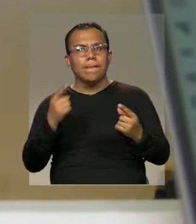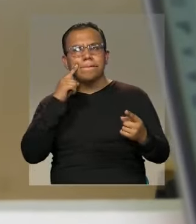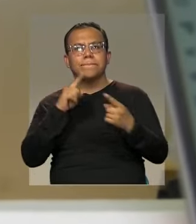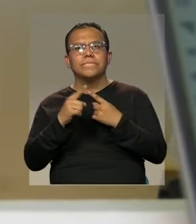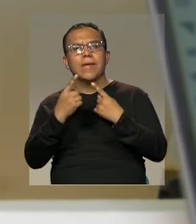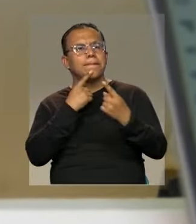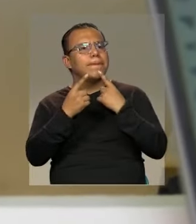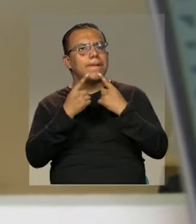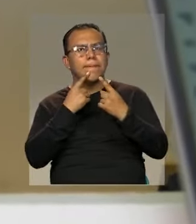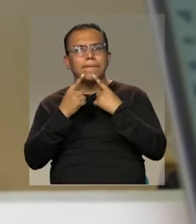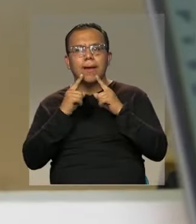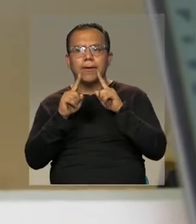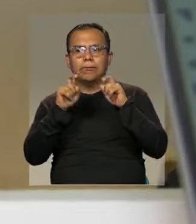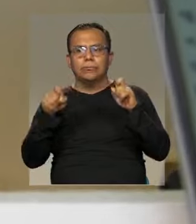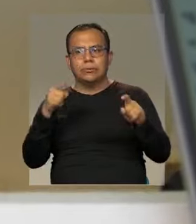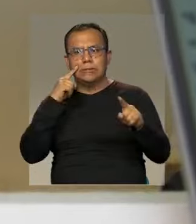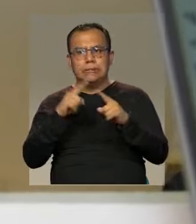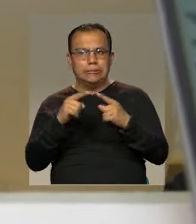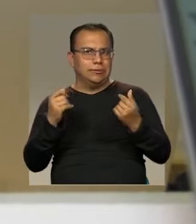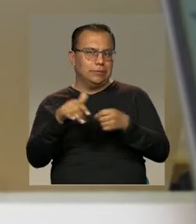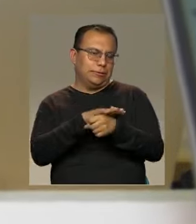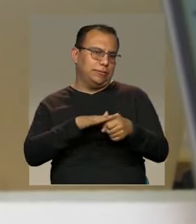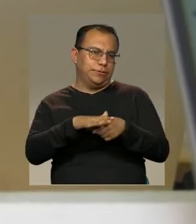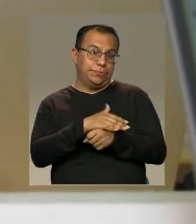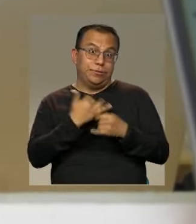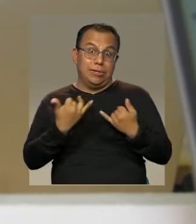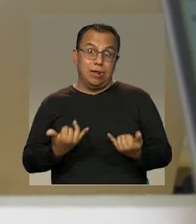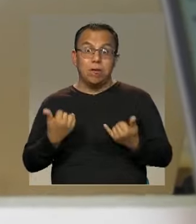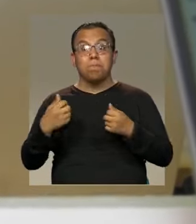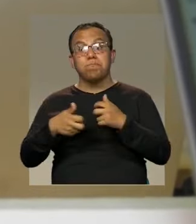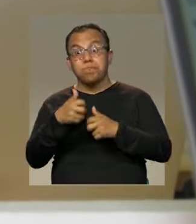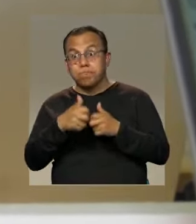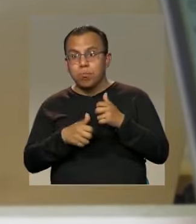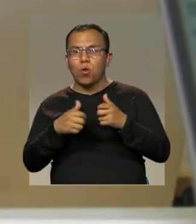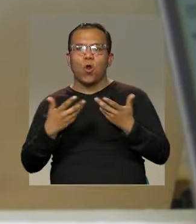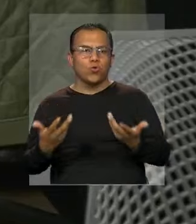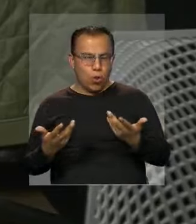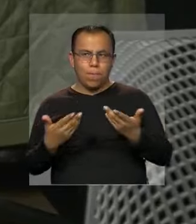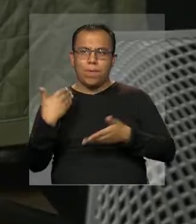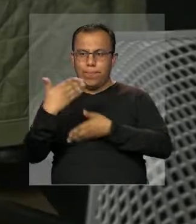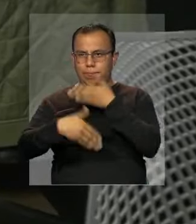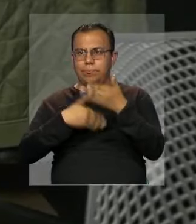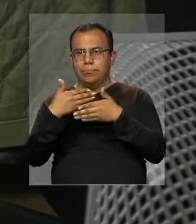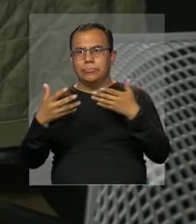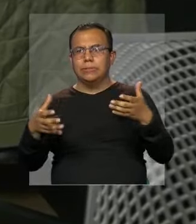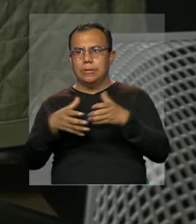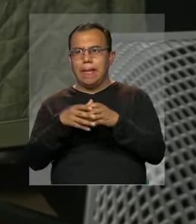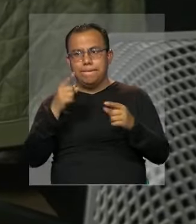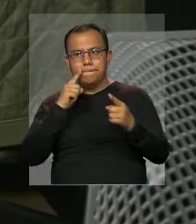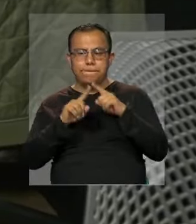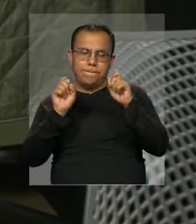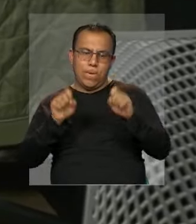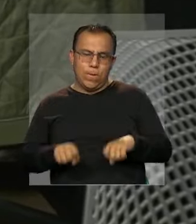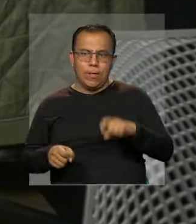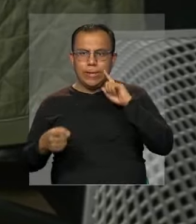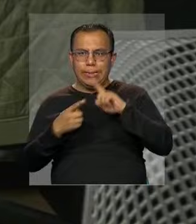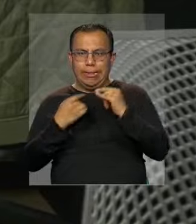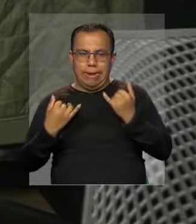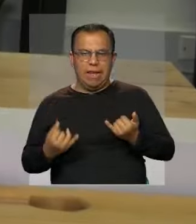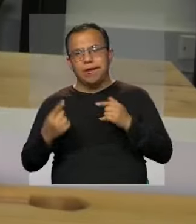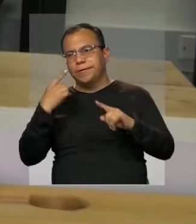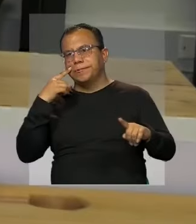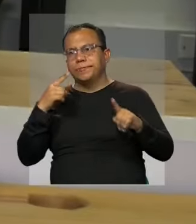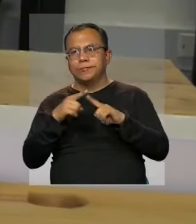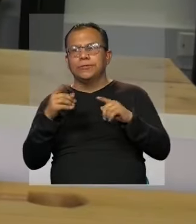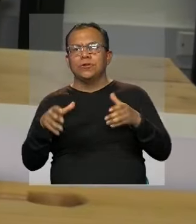conversar acerca del dilema que le esté atravesando, de lo que esté sintiendo, y a través de esto pues apuntarle